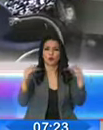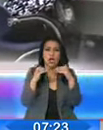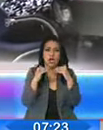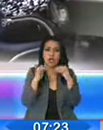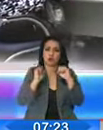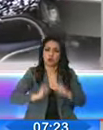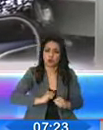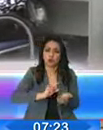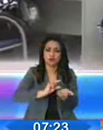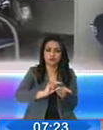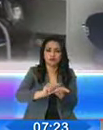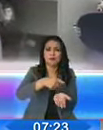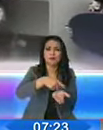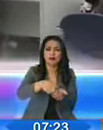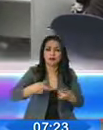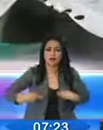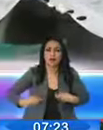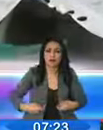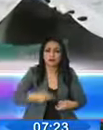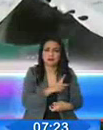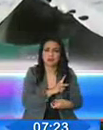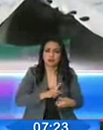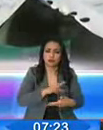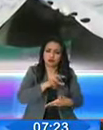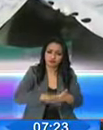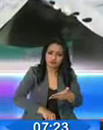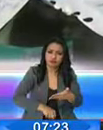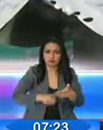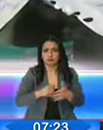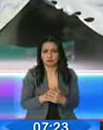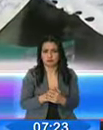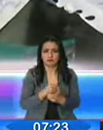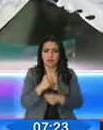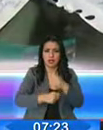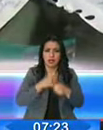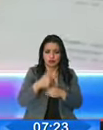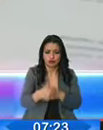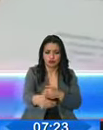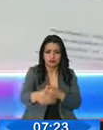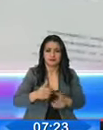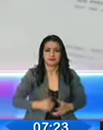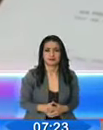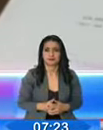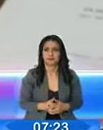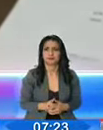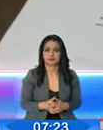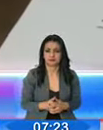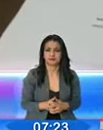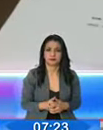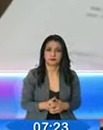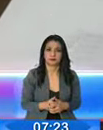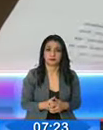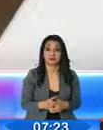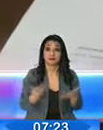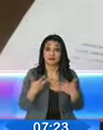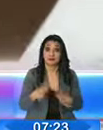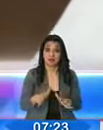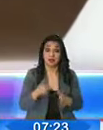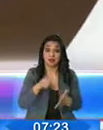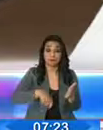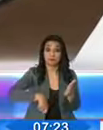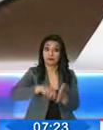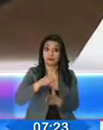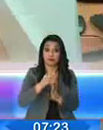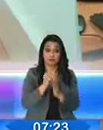deducir de ese pago los gastos personales en los que incurran en el año declarado. Se establece que una vez que se ha aprobado el